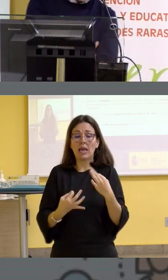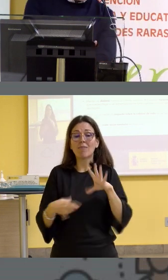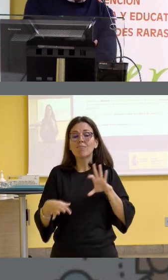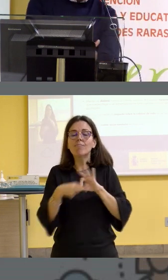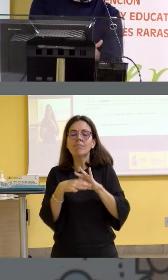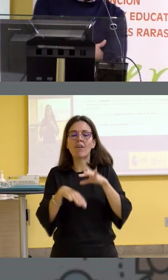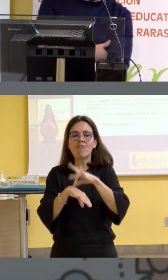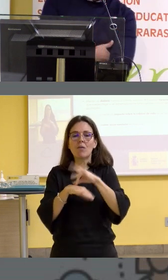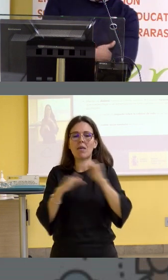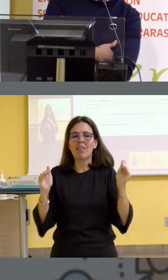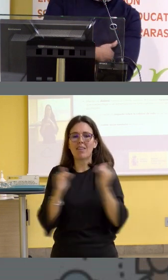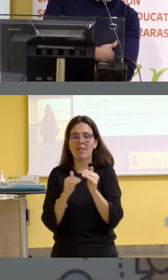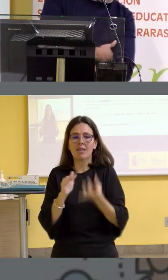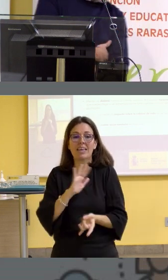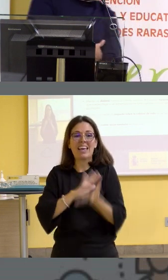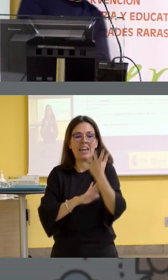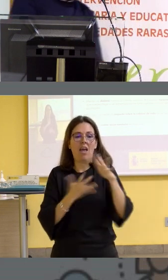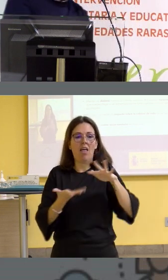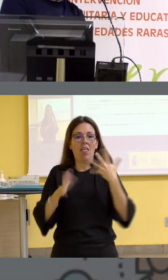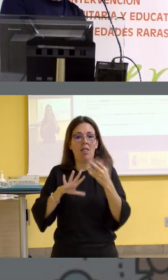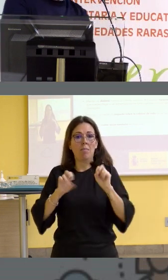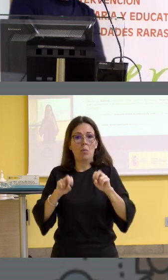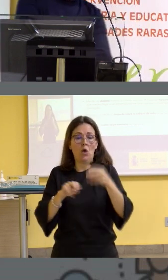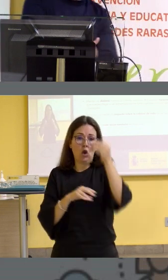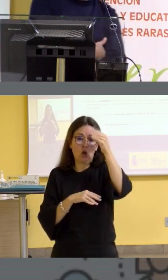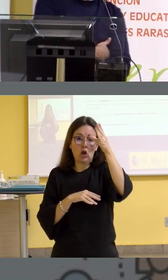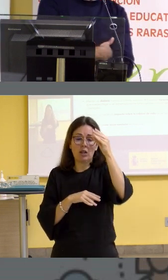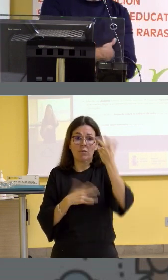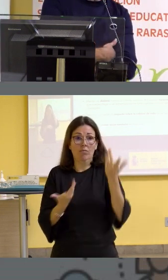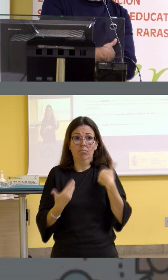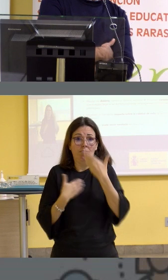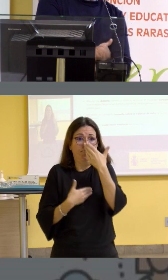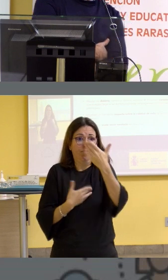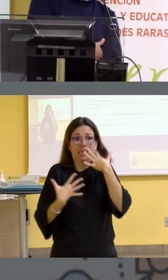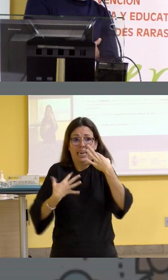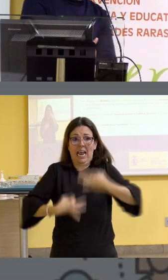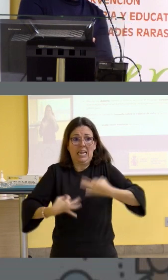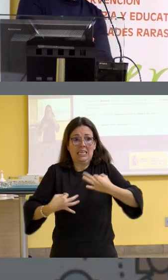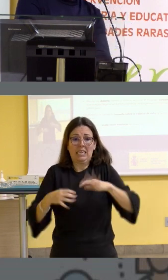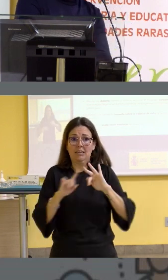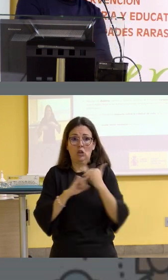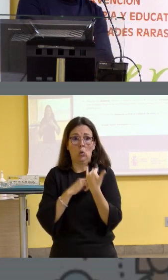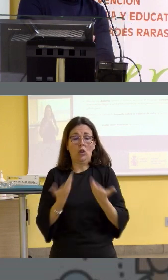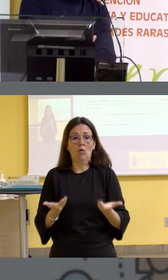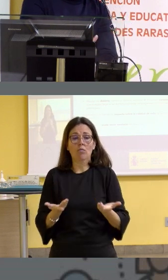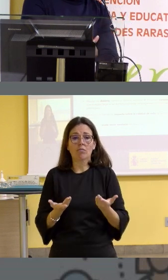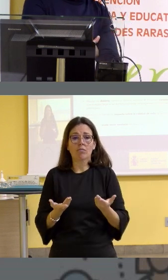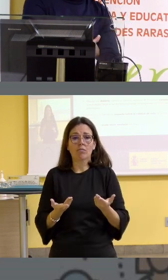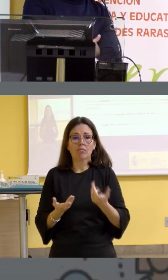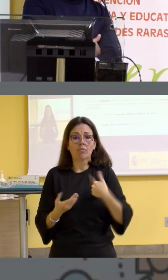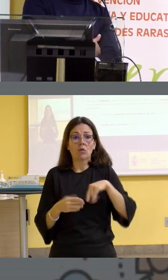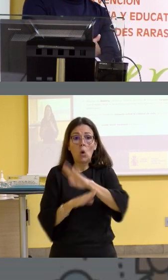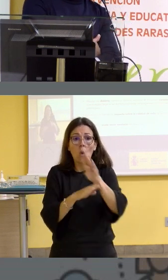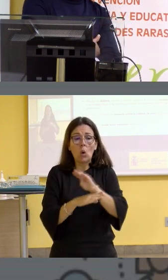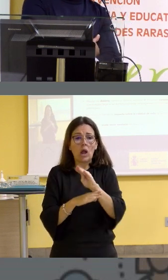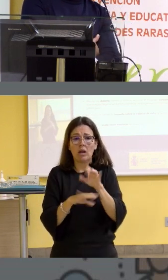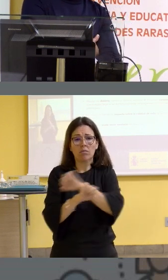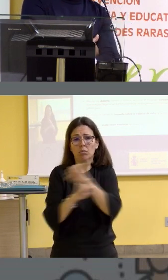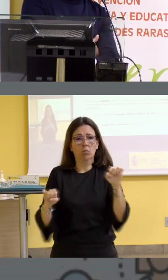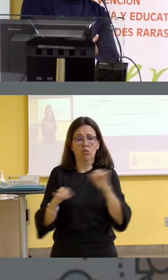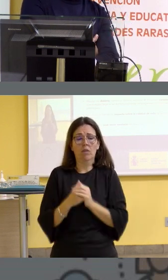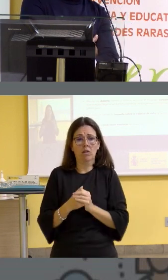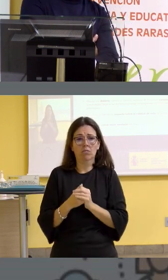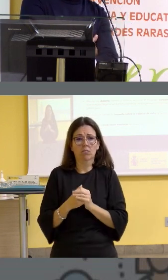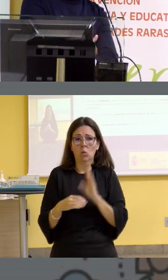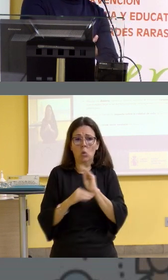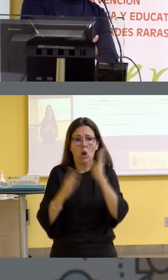asocian neurodegeneración? Pues, siendo muy realistas, que no las vamos a curar, que son incurables.